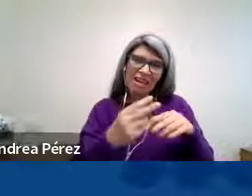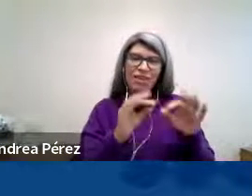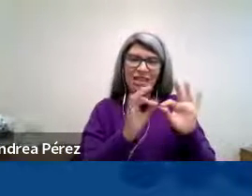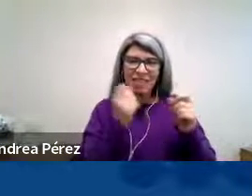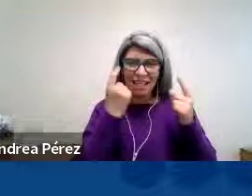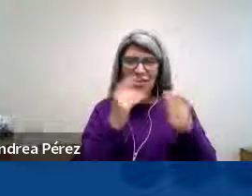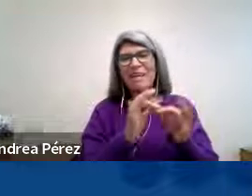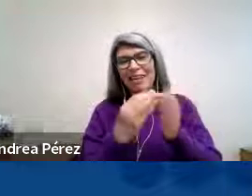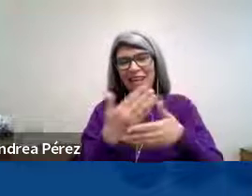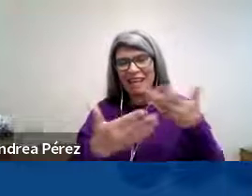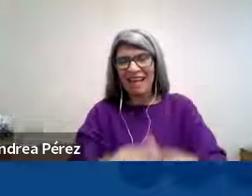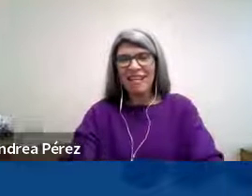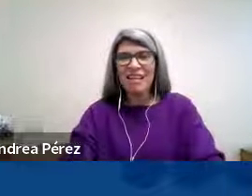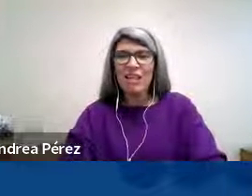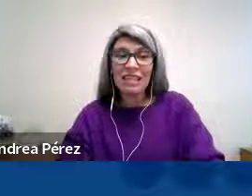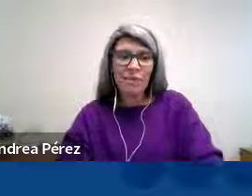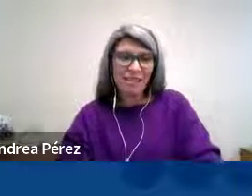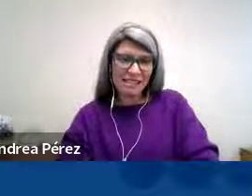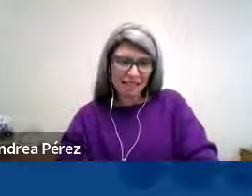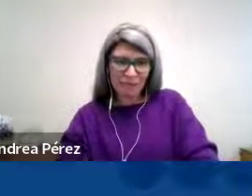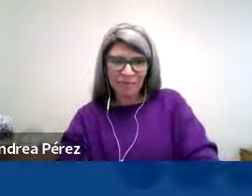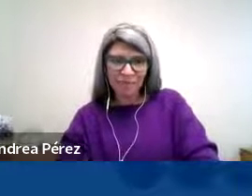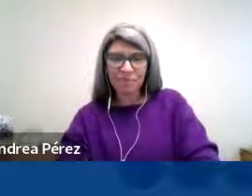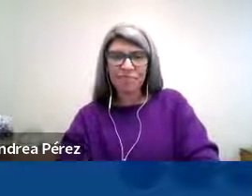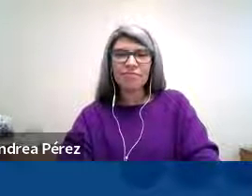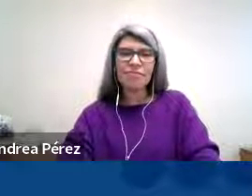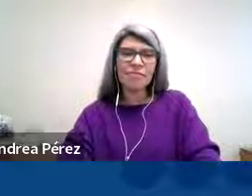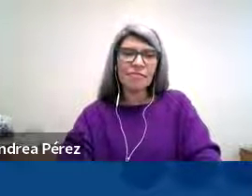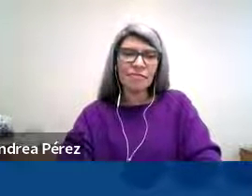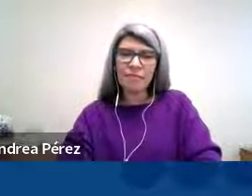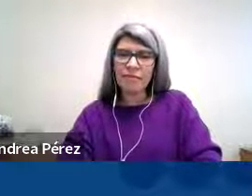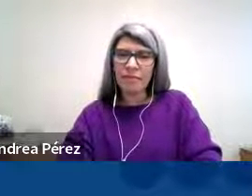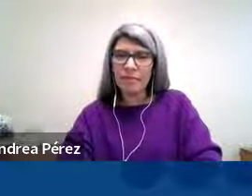también verlo y comprender lo que estamos diciendo.